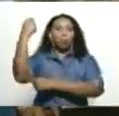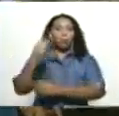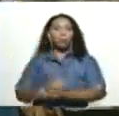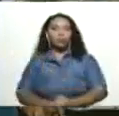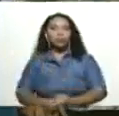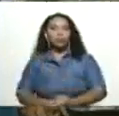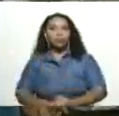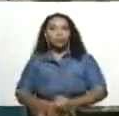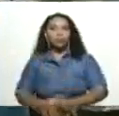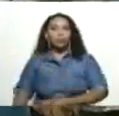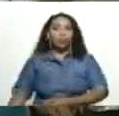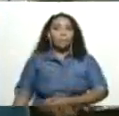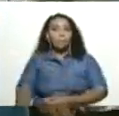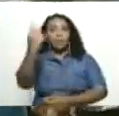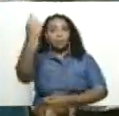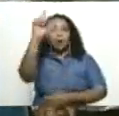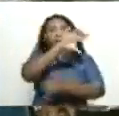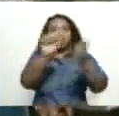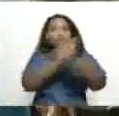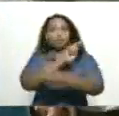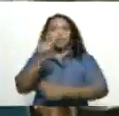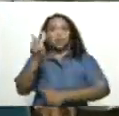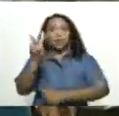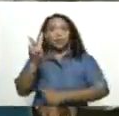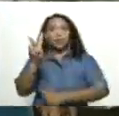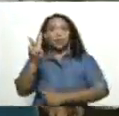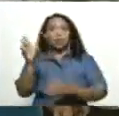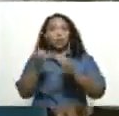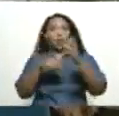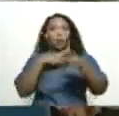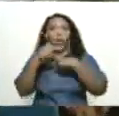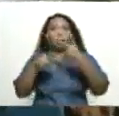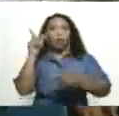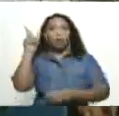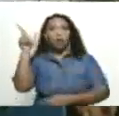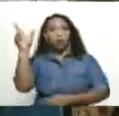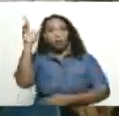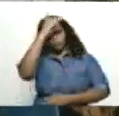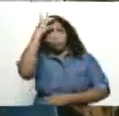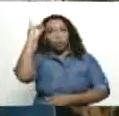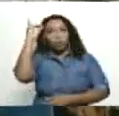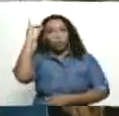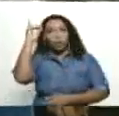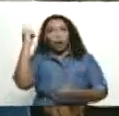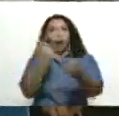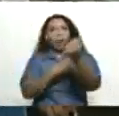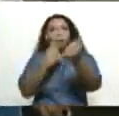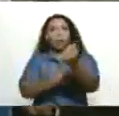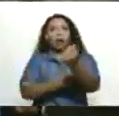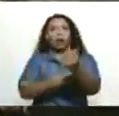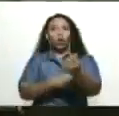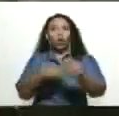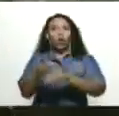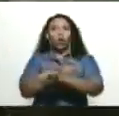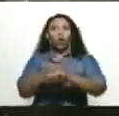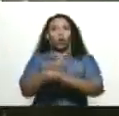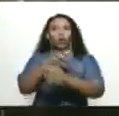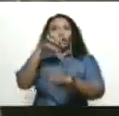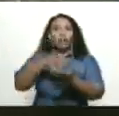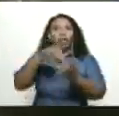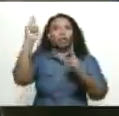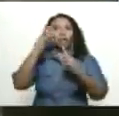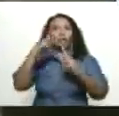Primer vicepresidente del Partido Socialista Unido de Venezuela, hermano Freddy Bernal, gobernador del